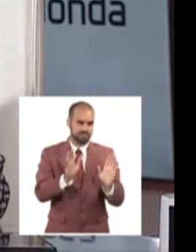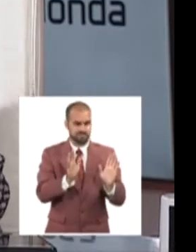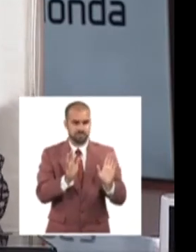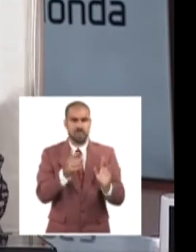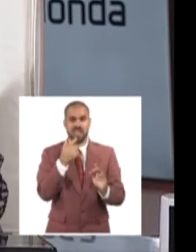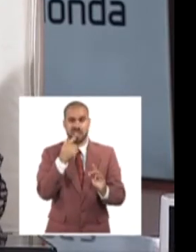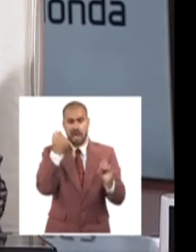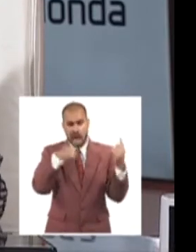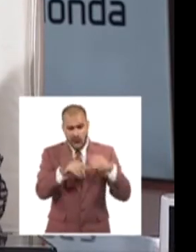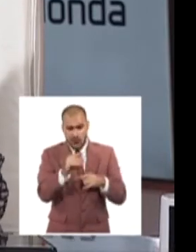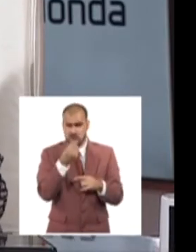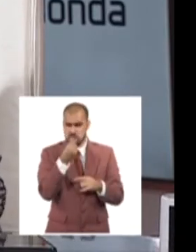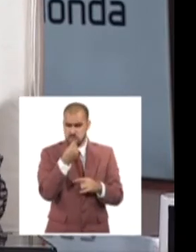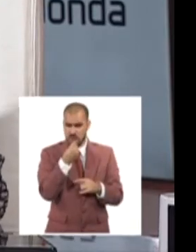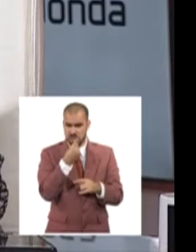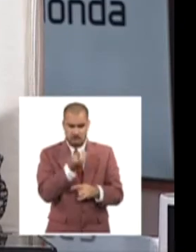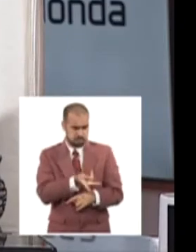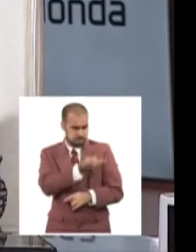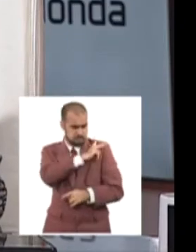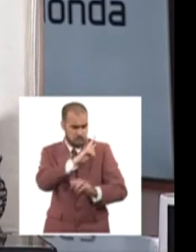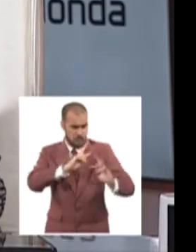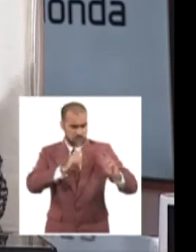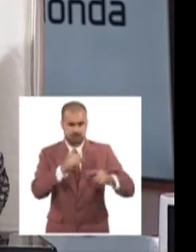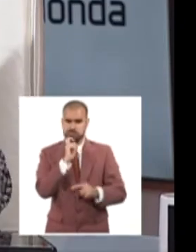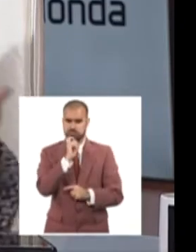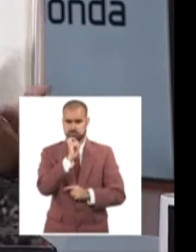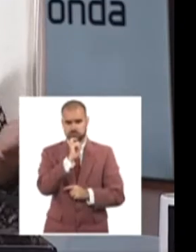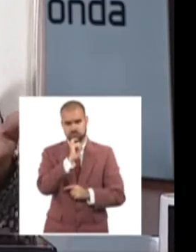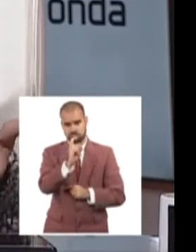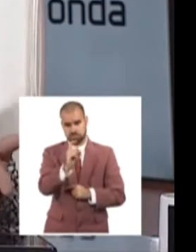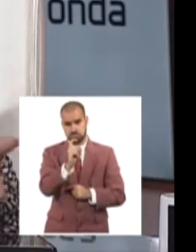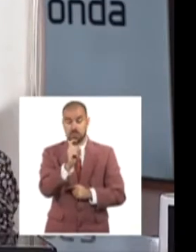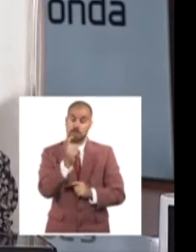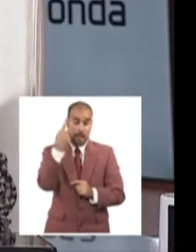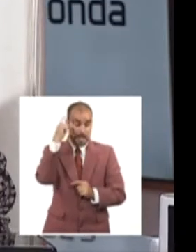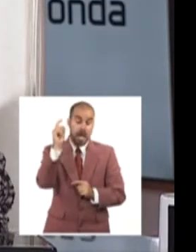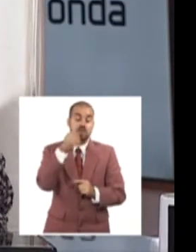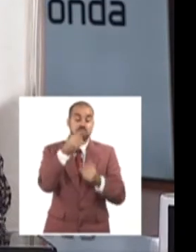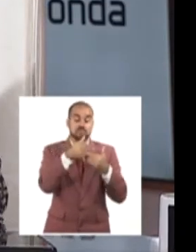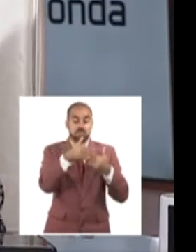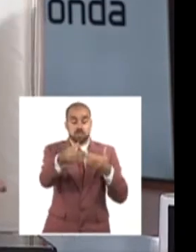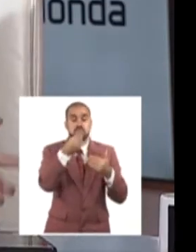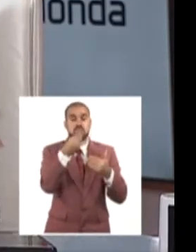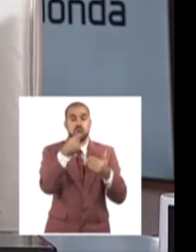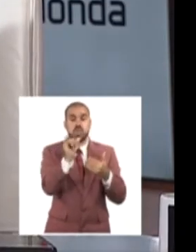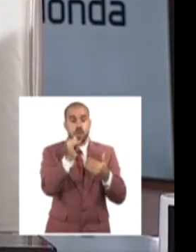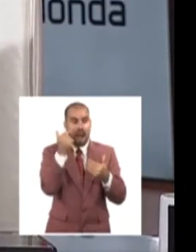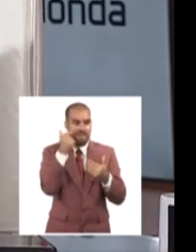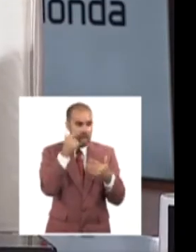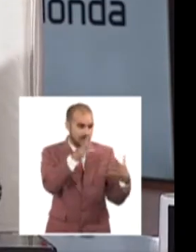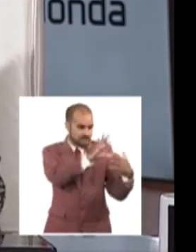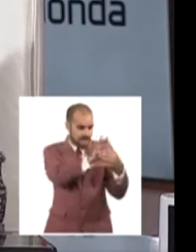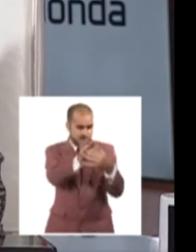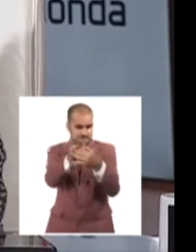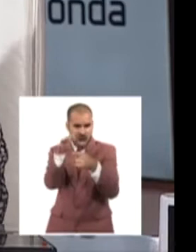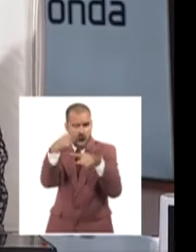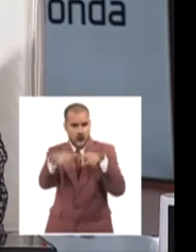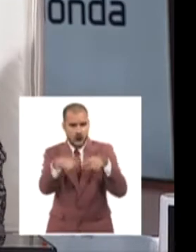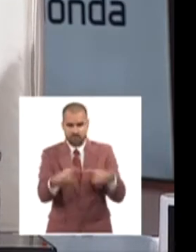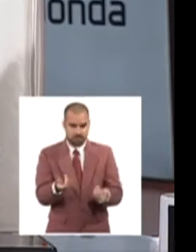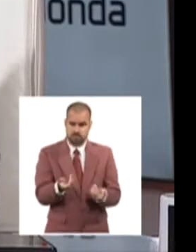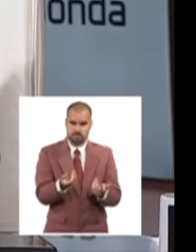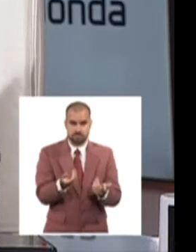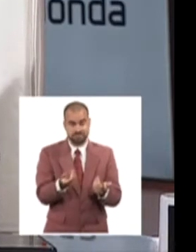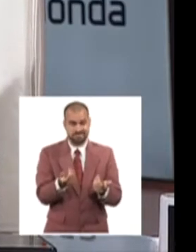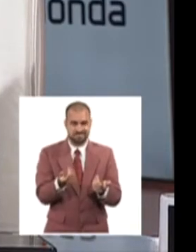posibilidades de ganar nuevos partidarios tampoco hace mucho para ganarse los tiene pocas posibles y como